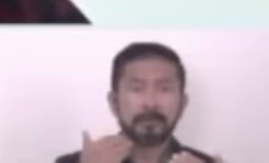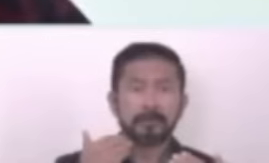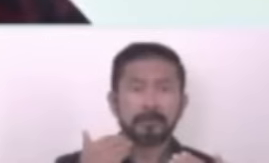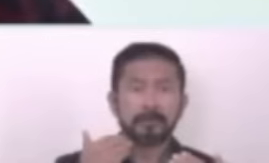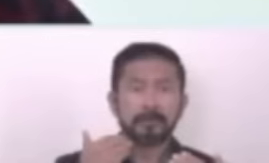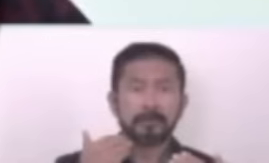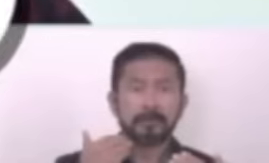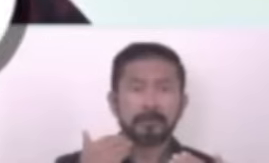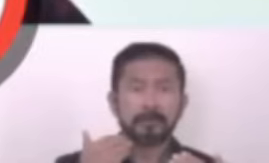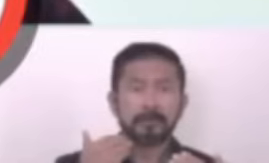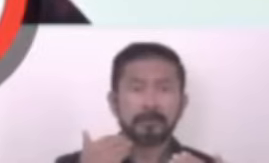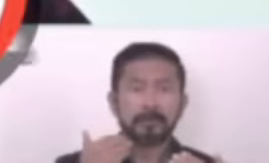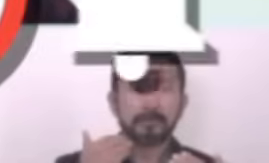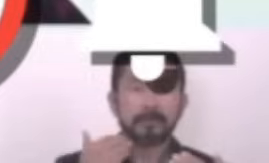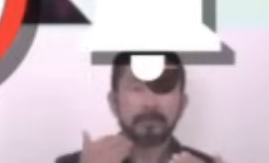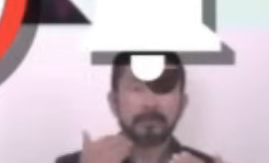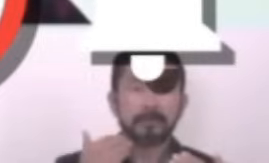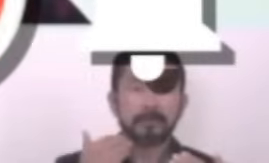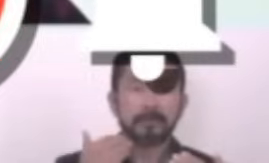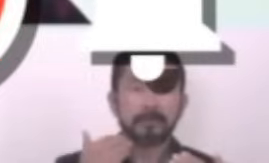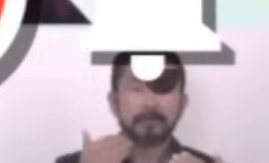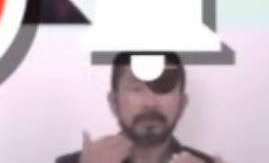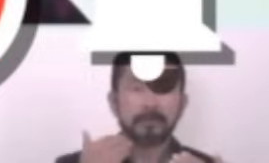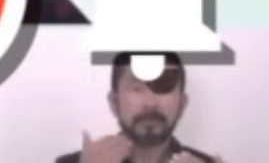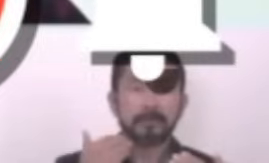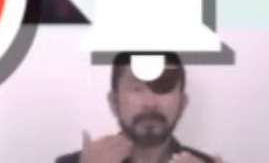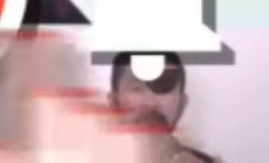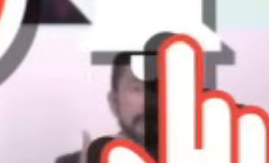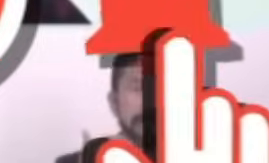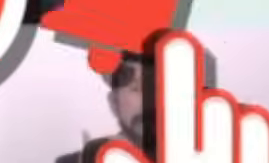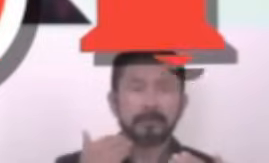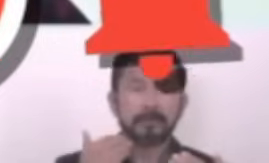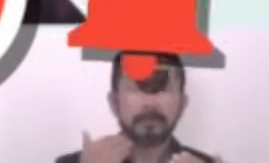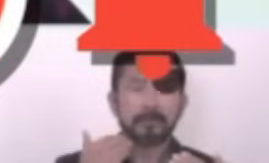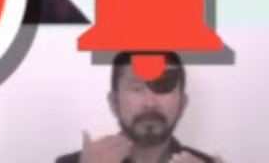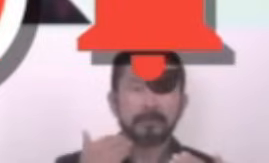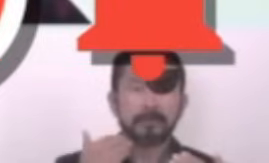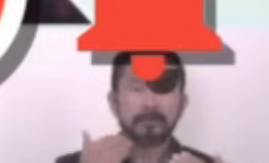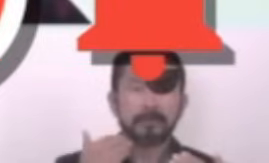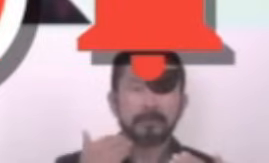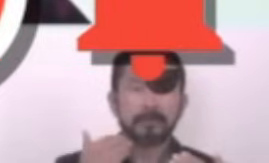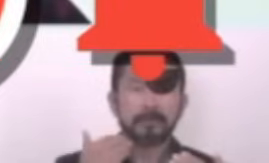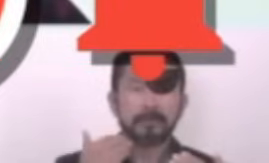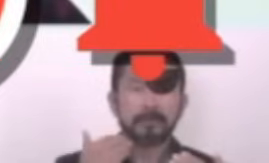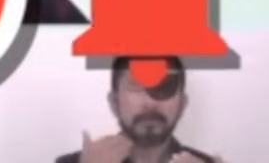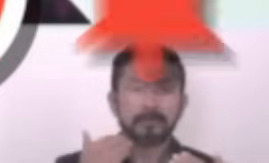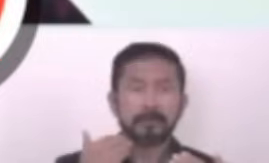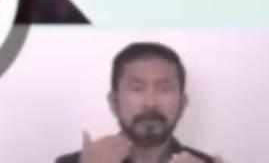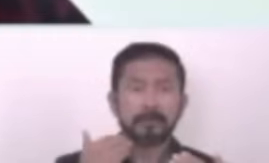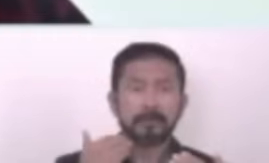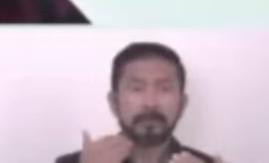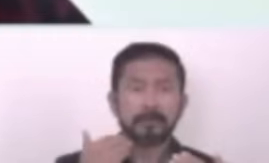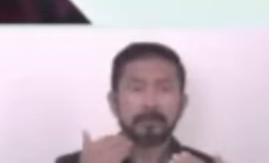compañías de construcción para crear casas y no podían ni crearlas ahí porque el el piso el